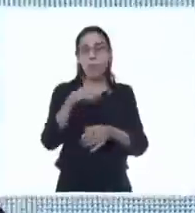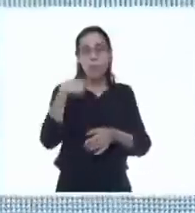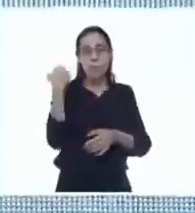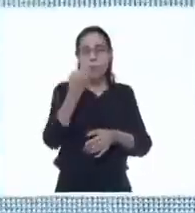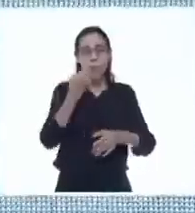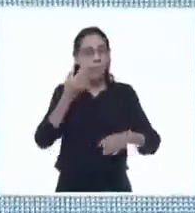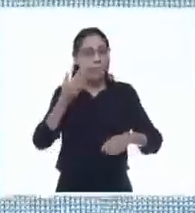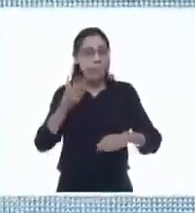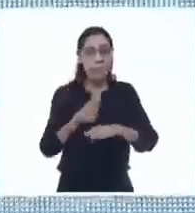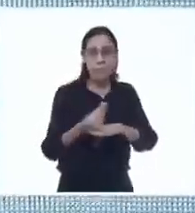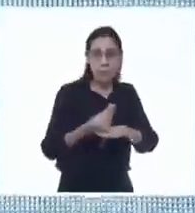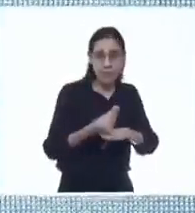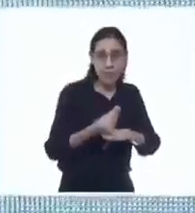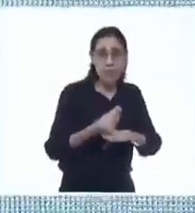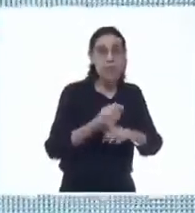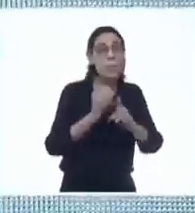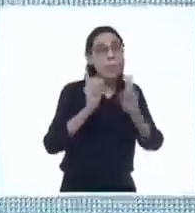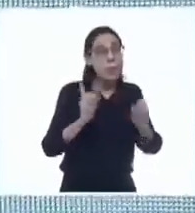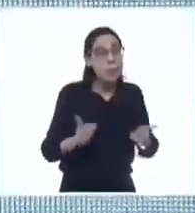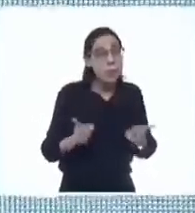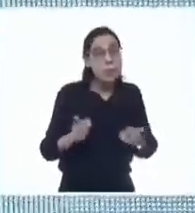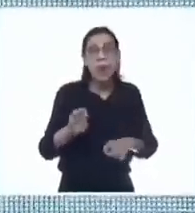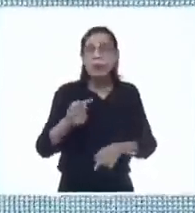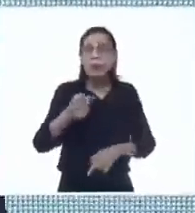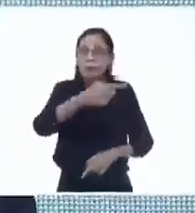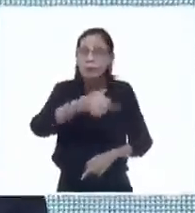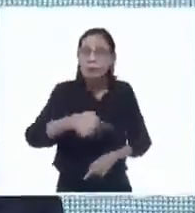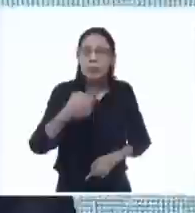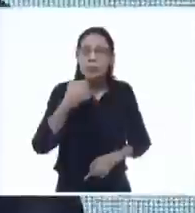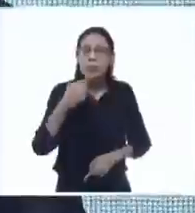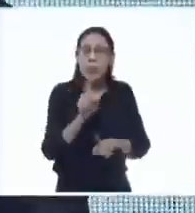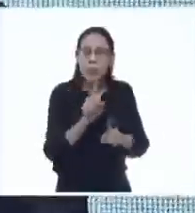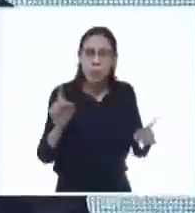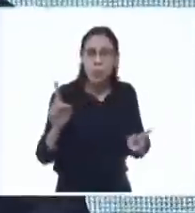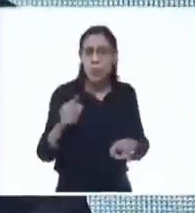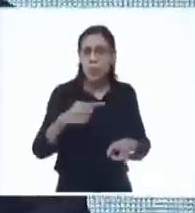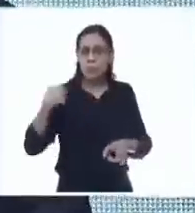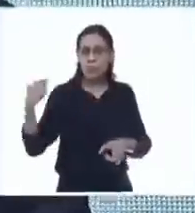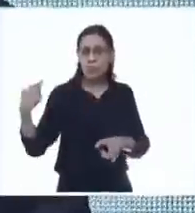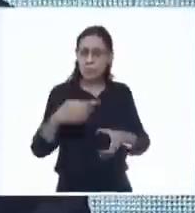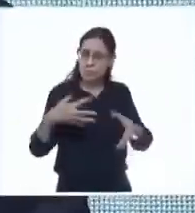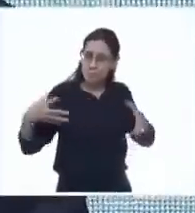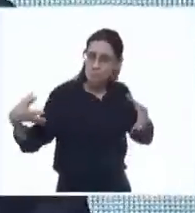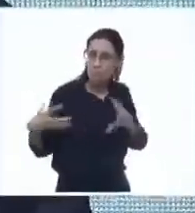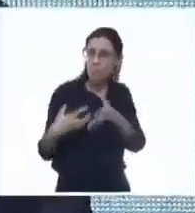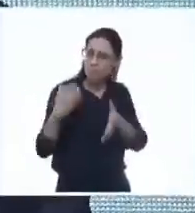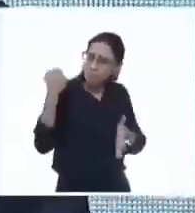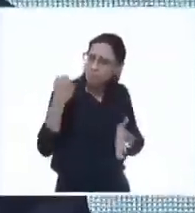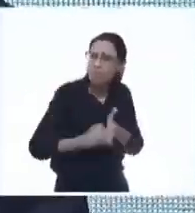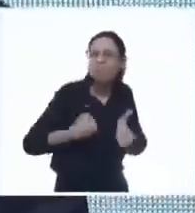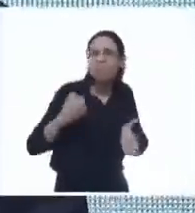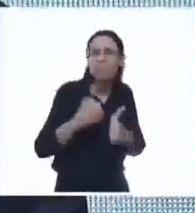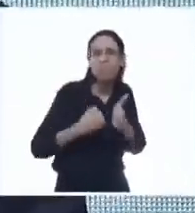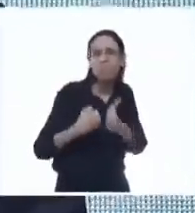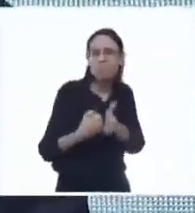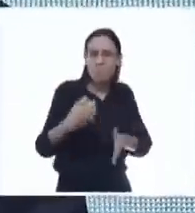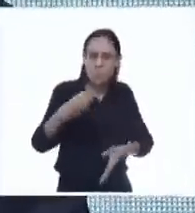pero no tengan ninguna duda que en la fuerza, en la voluntad, en el